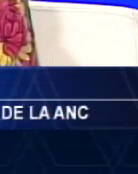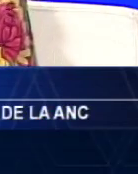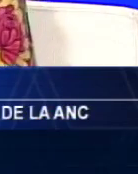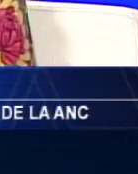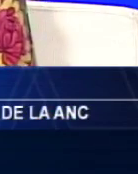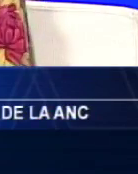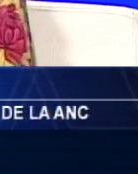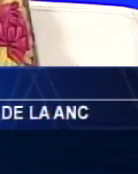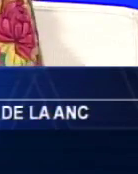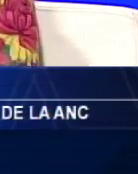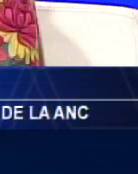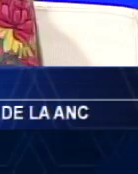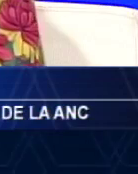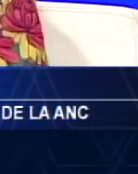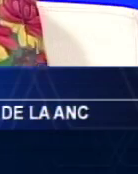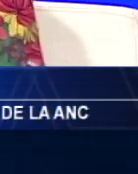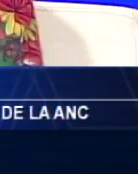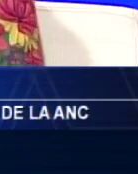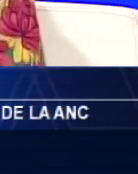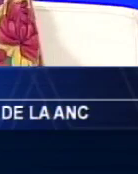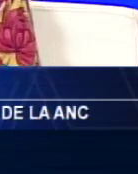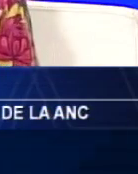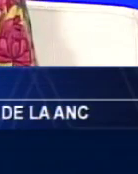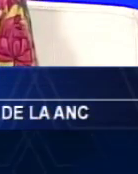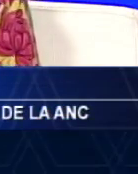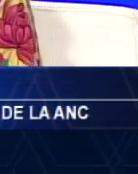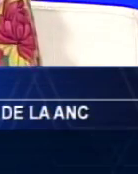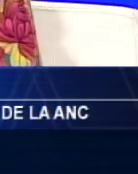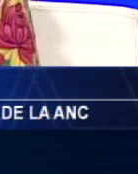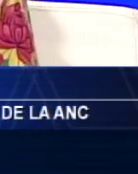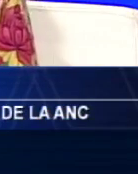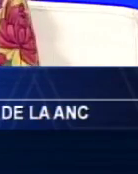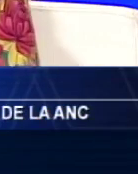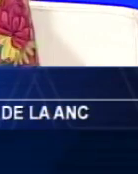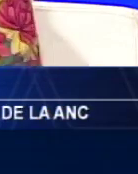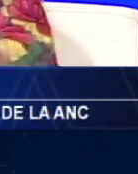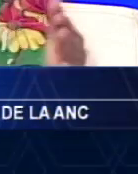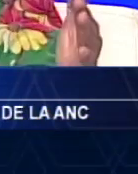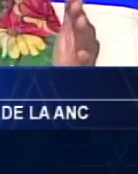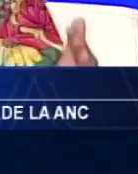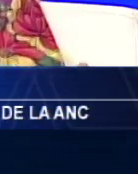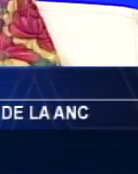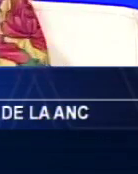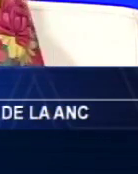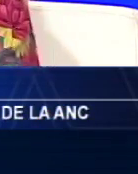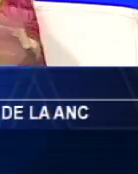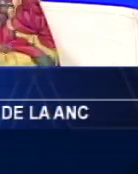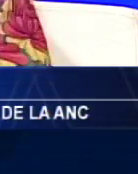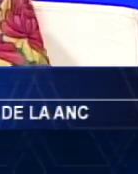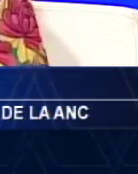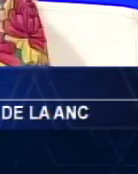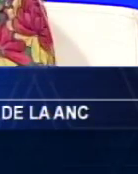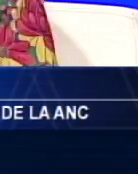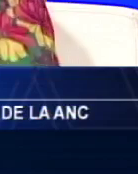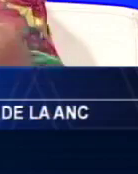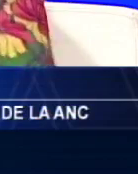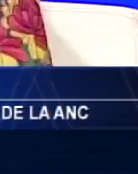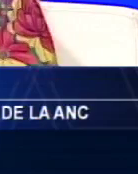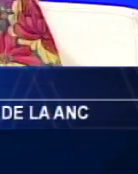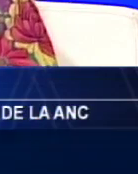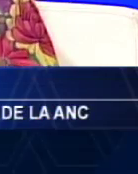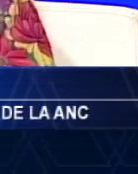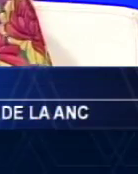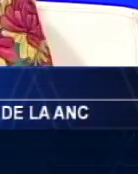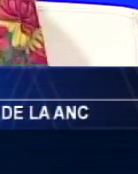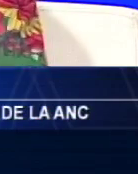no reconocen la legitimidad de las instituciones, que no reconocen la ruta democrática para dirimir las diferencias, para presentar